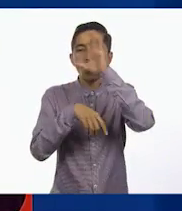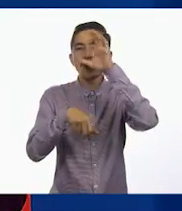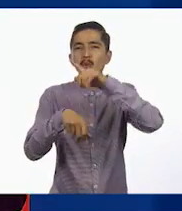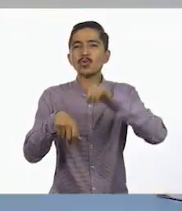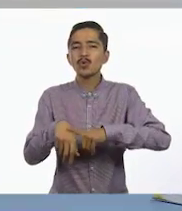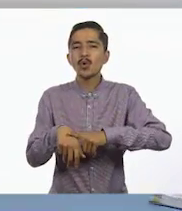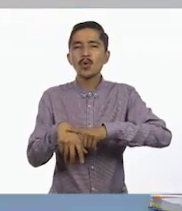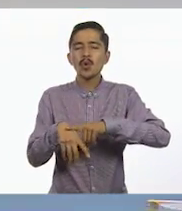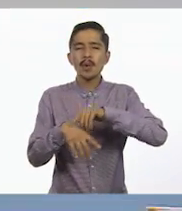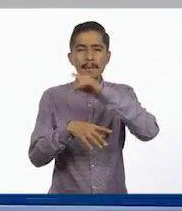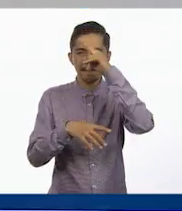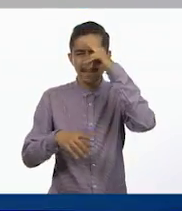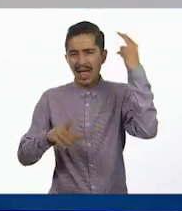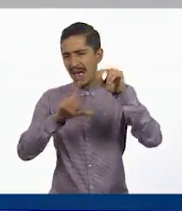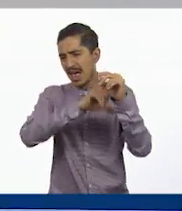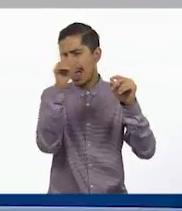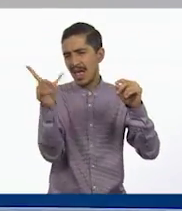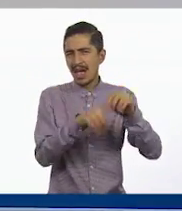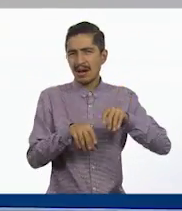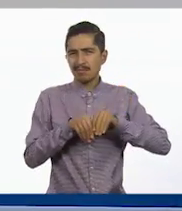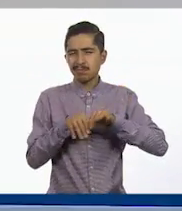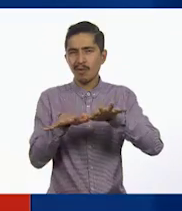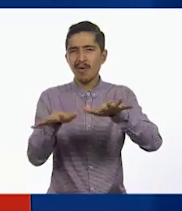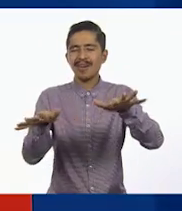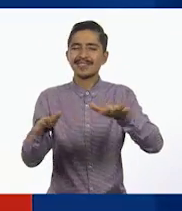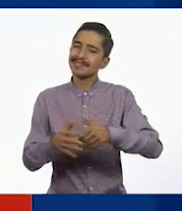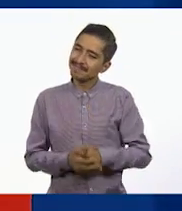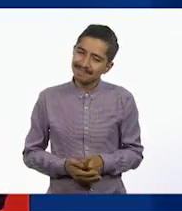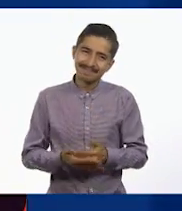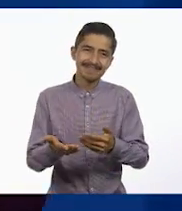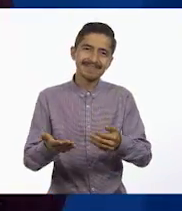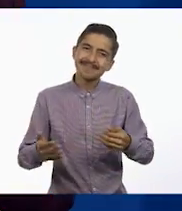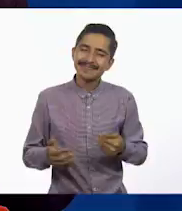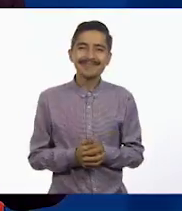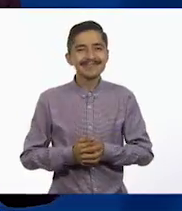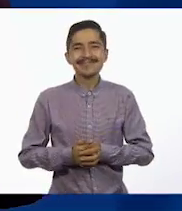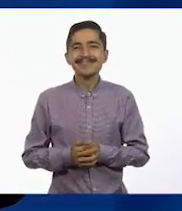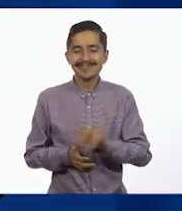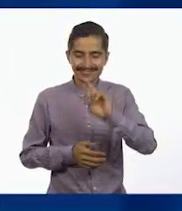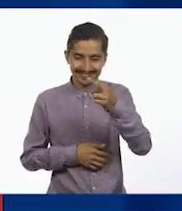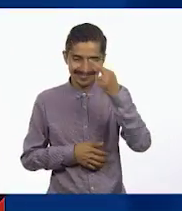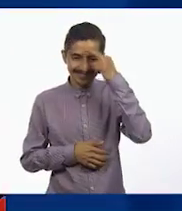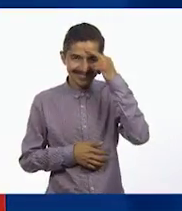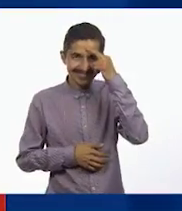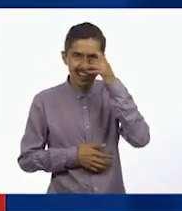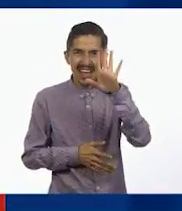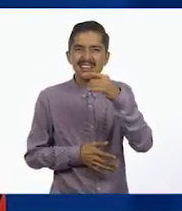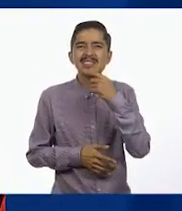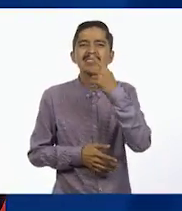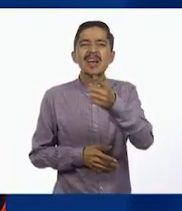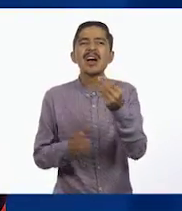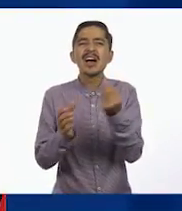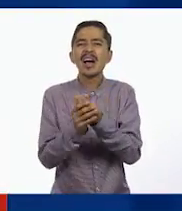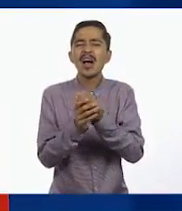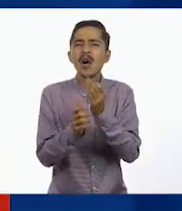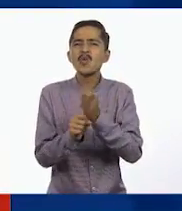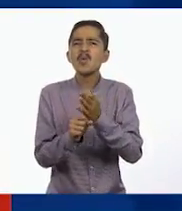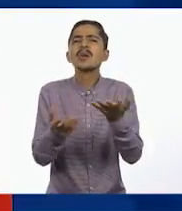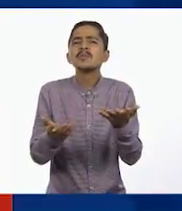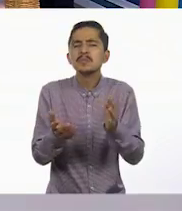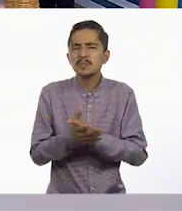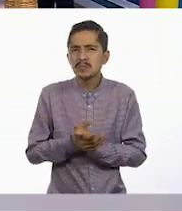cultura de todo México. Bueno, pues vamos a recordar entonces qué fue lo que vimos en la clase de hoy. ¿Me